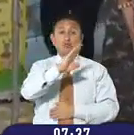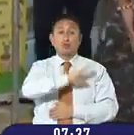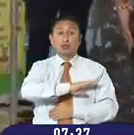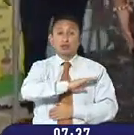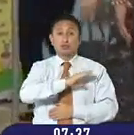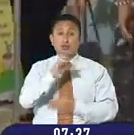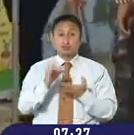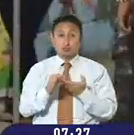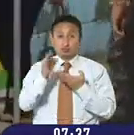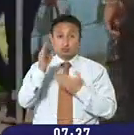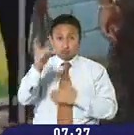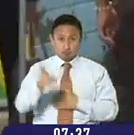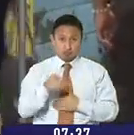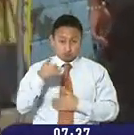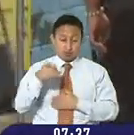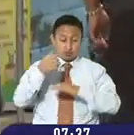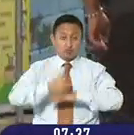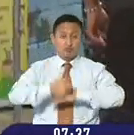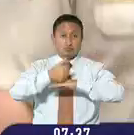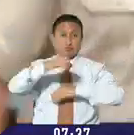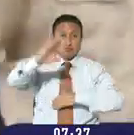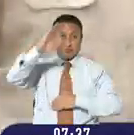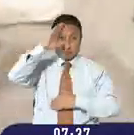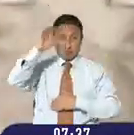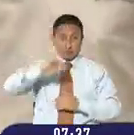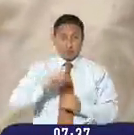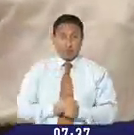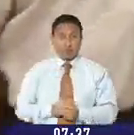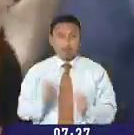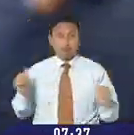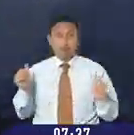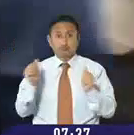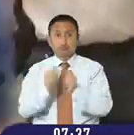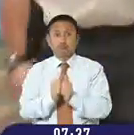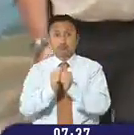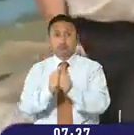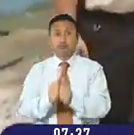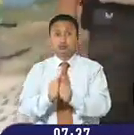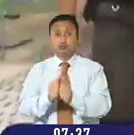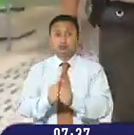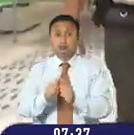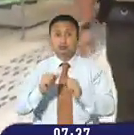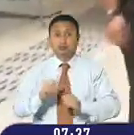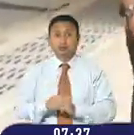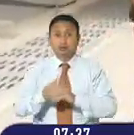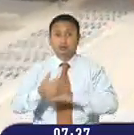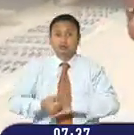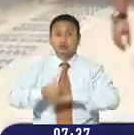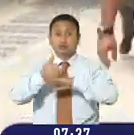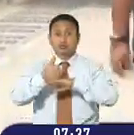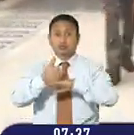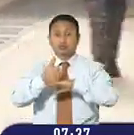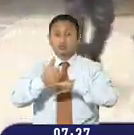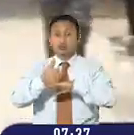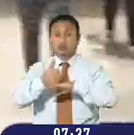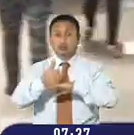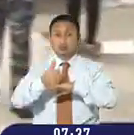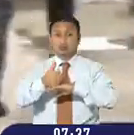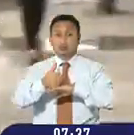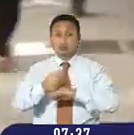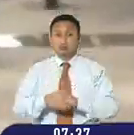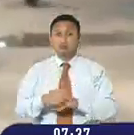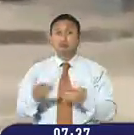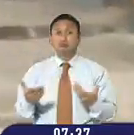acudió el comandante de la policía en la zona 8. A su lado también iban el comandante y subcomandante de ese distrito, con la finalidad